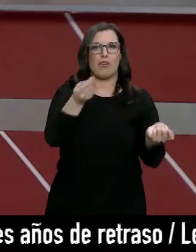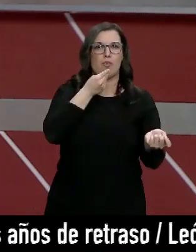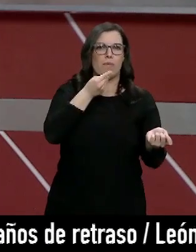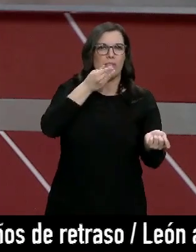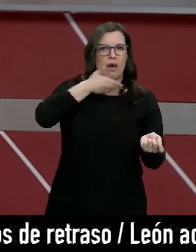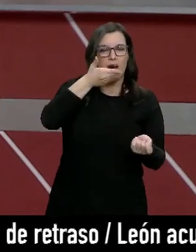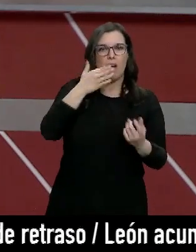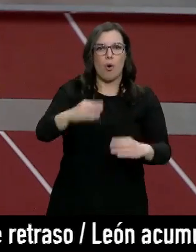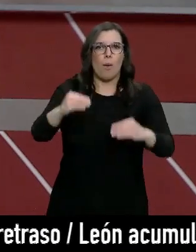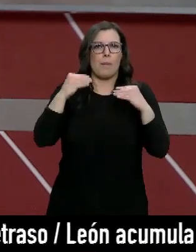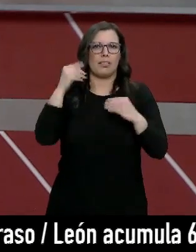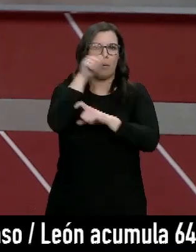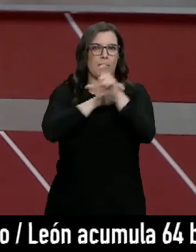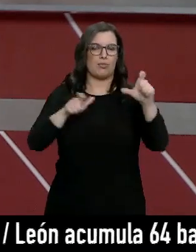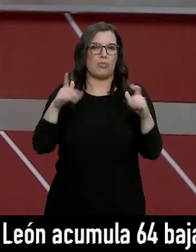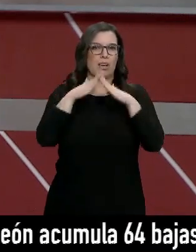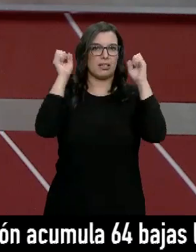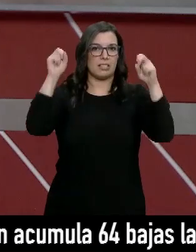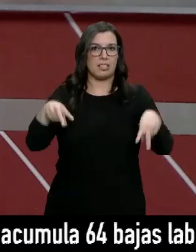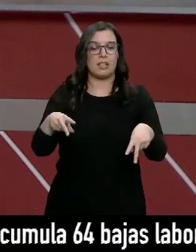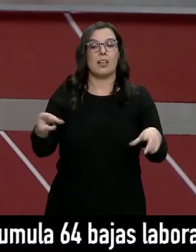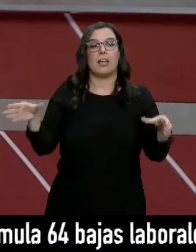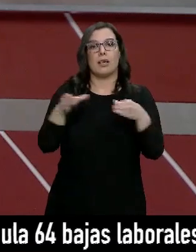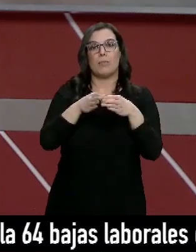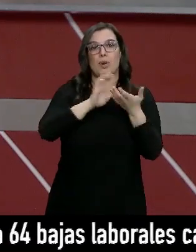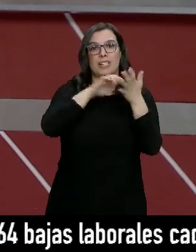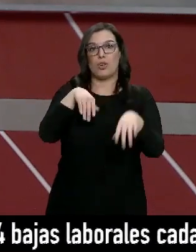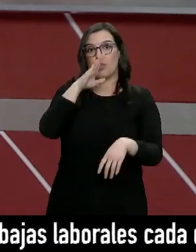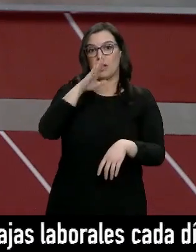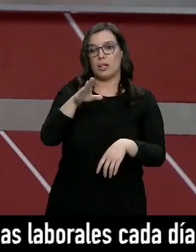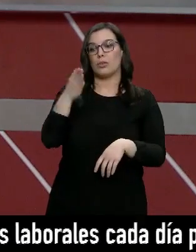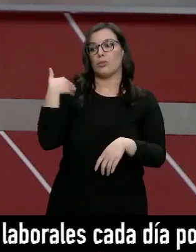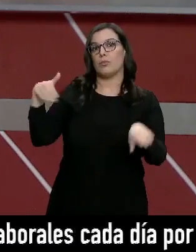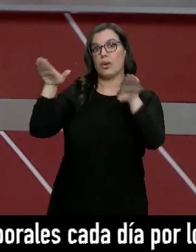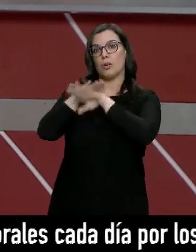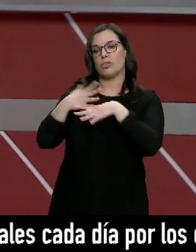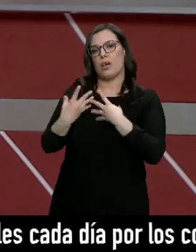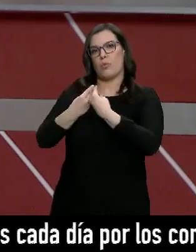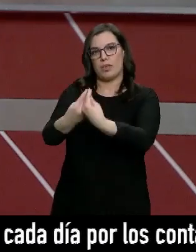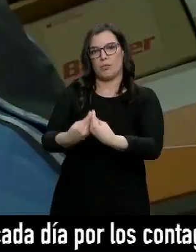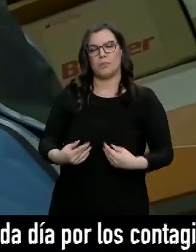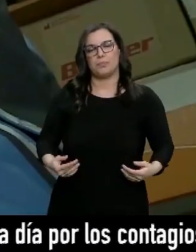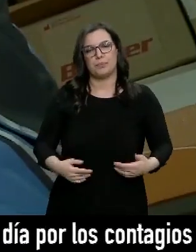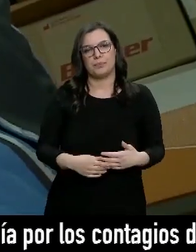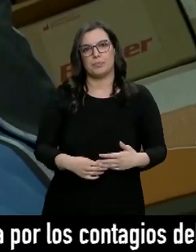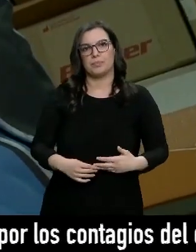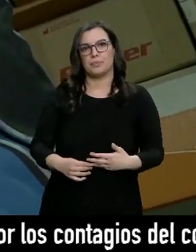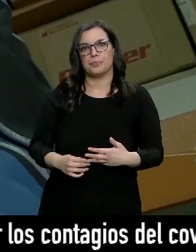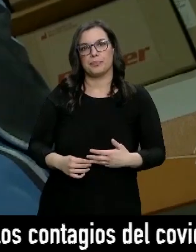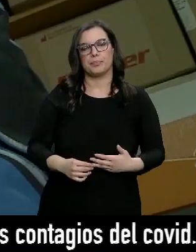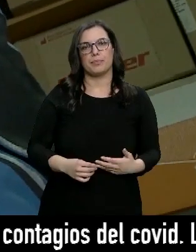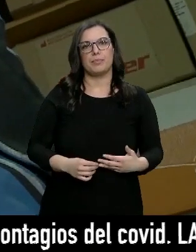mantas a personas sin hogar. Un equipo de Castilla y León Directo les ha acompañado esta noche en su ruta.